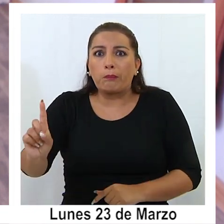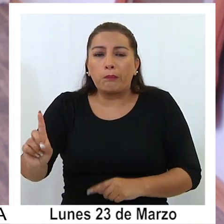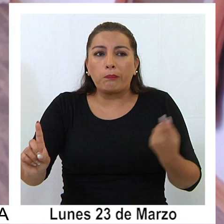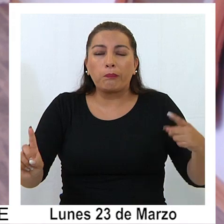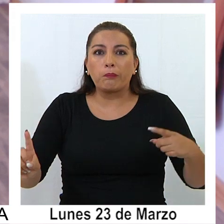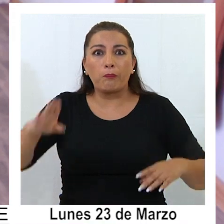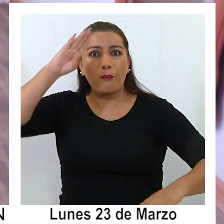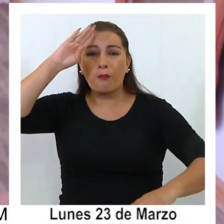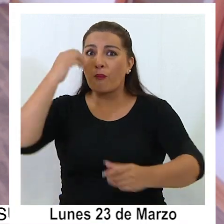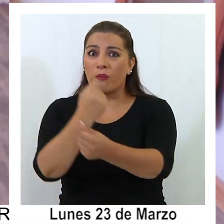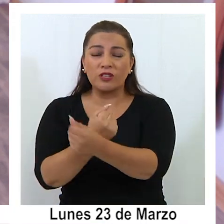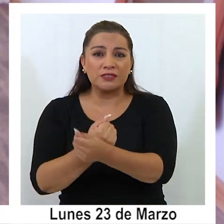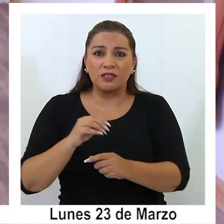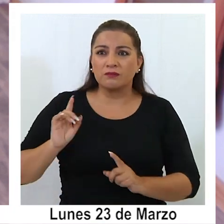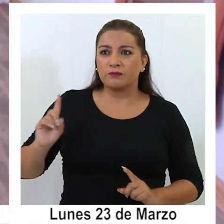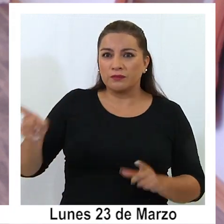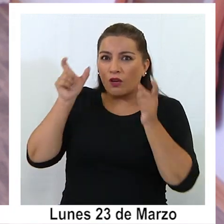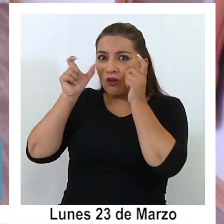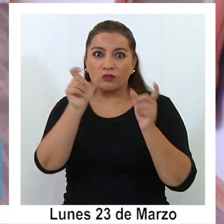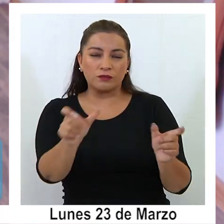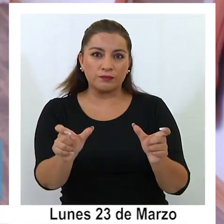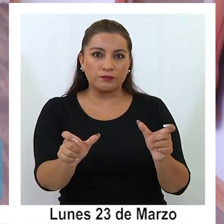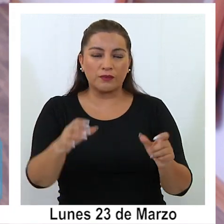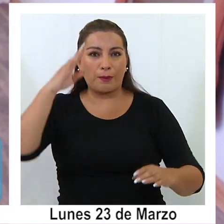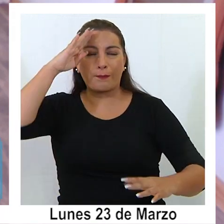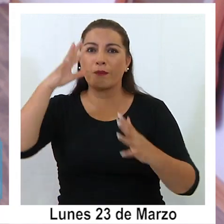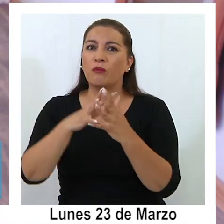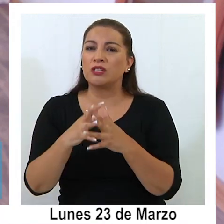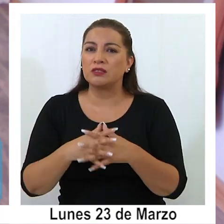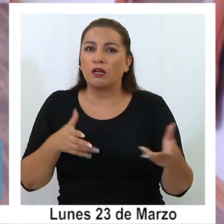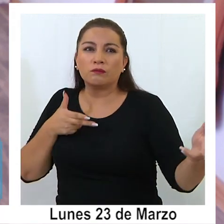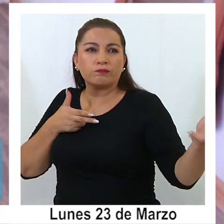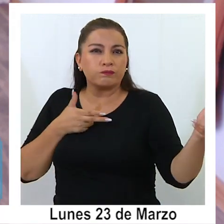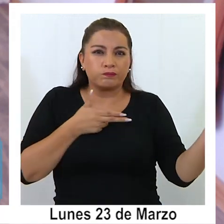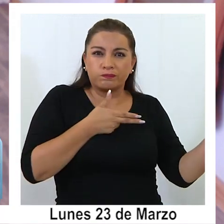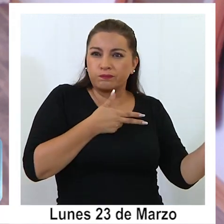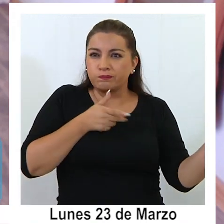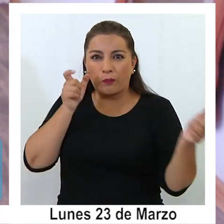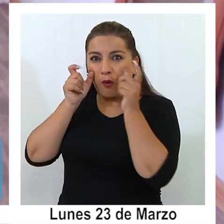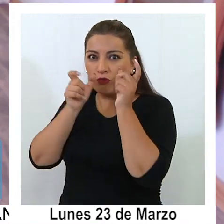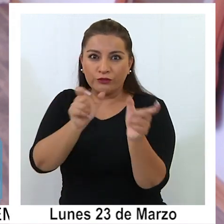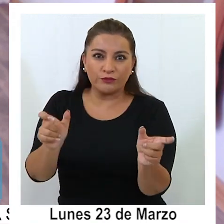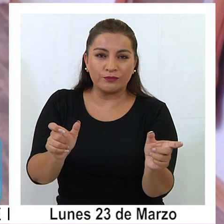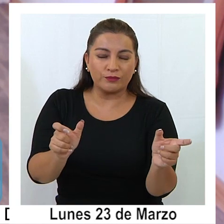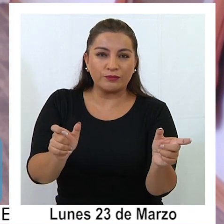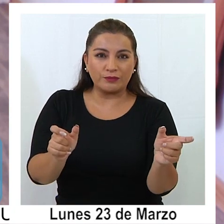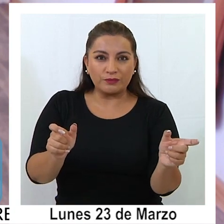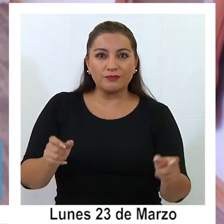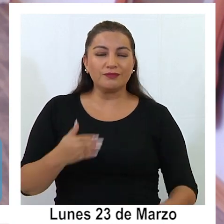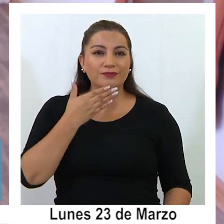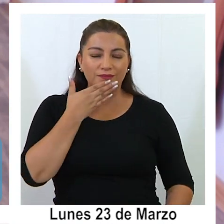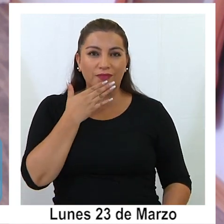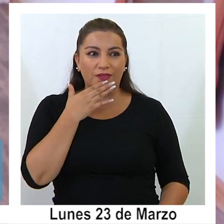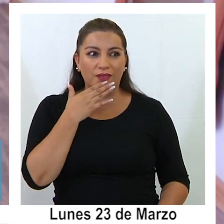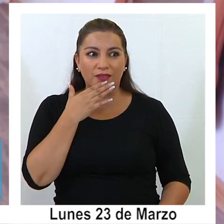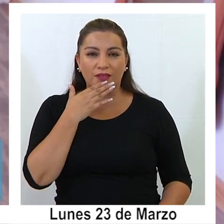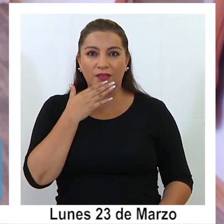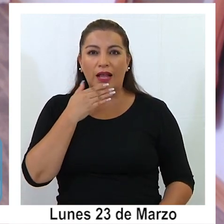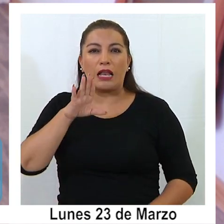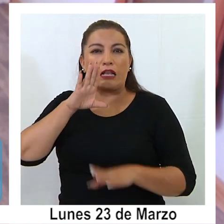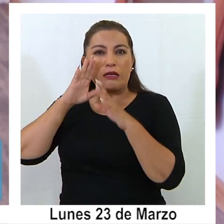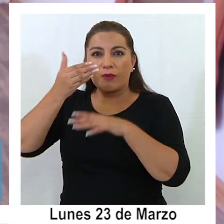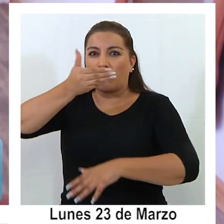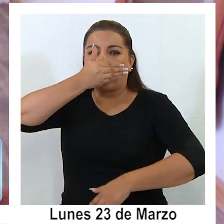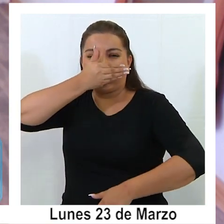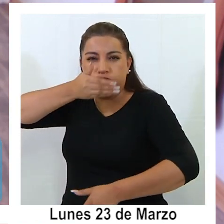mucha fuerza policial, militares armados también circulando por ahí controlando, están también